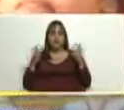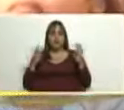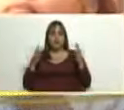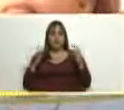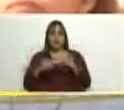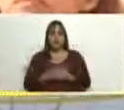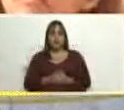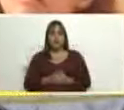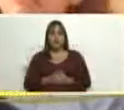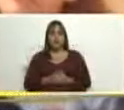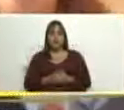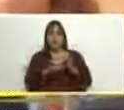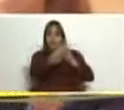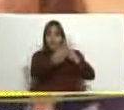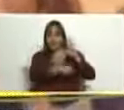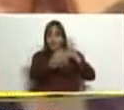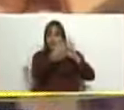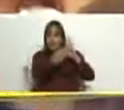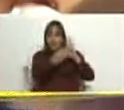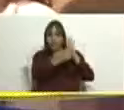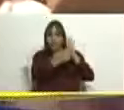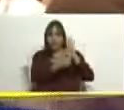Aquí está